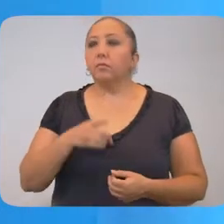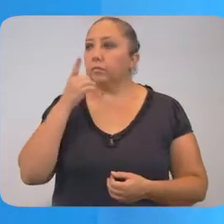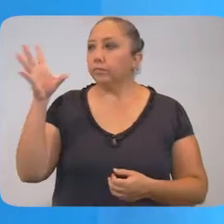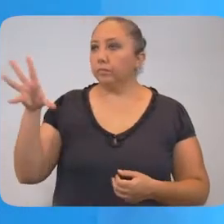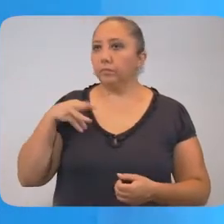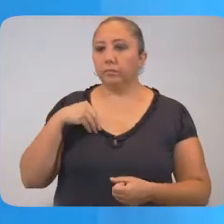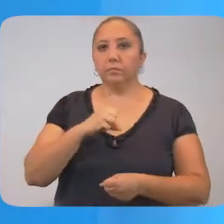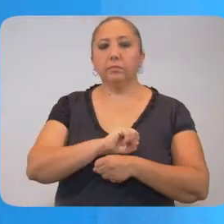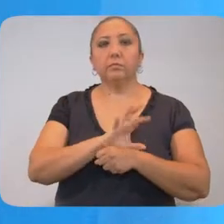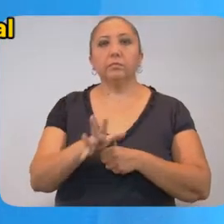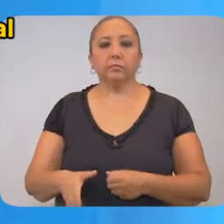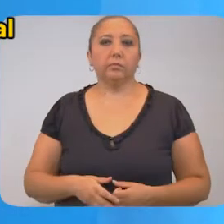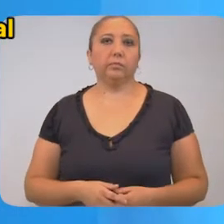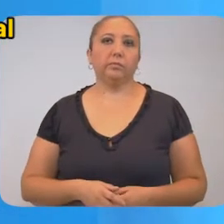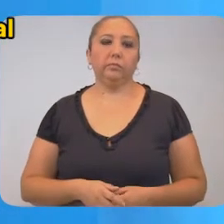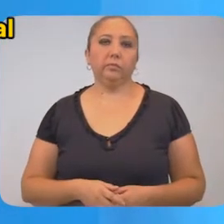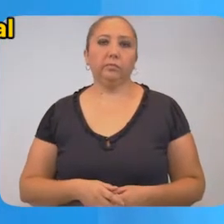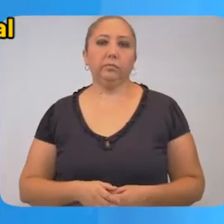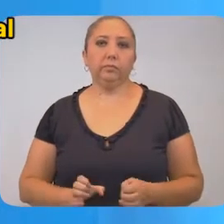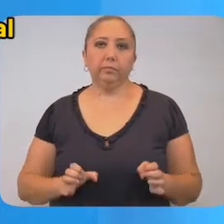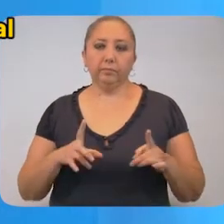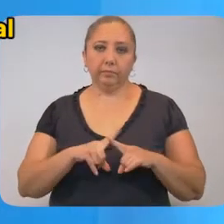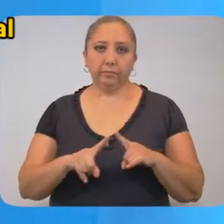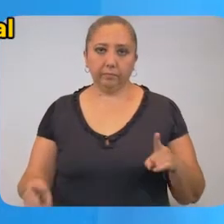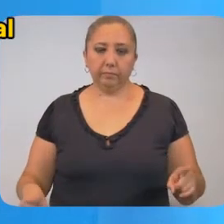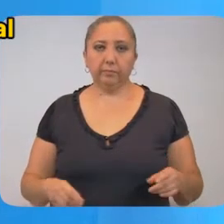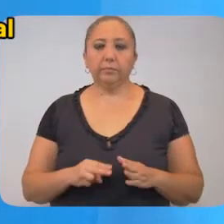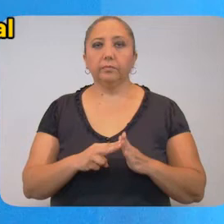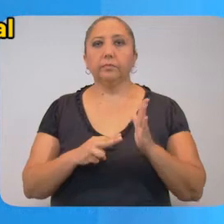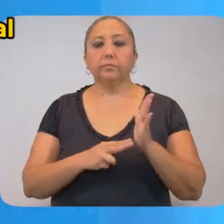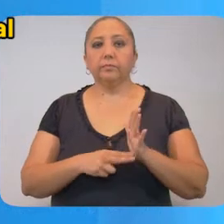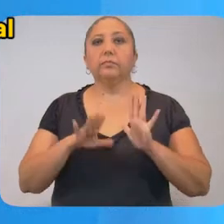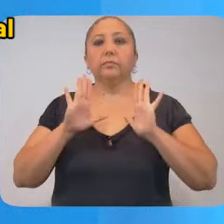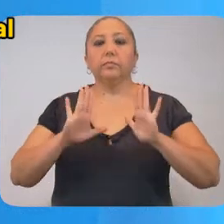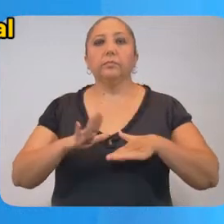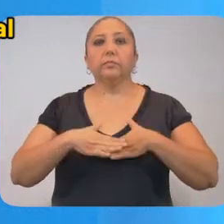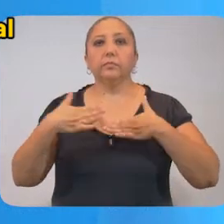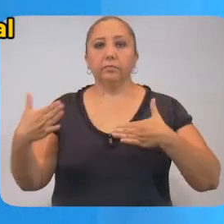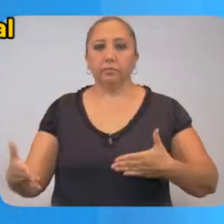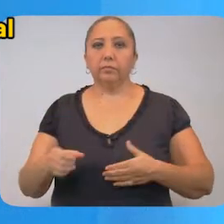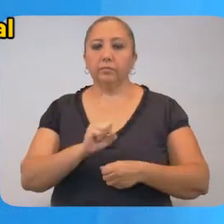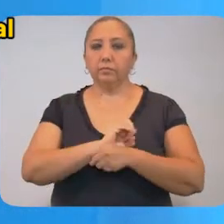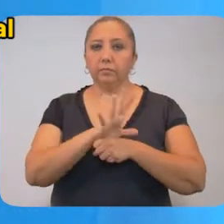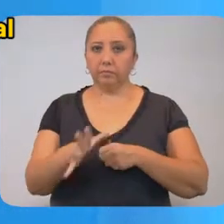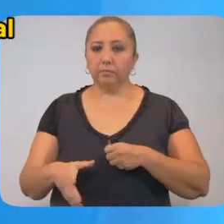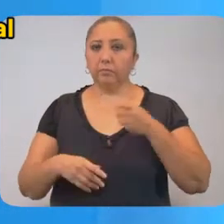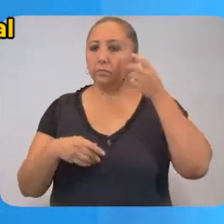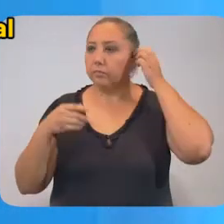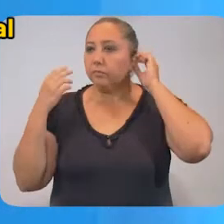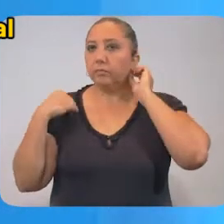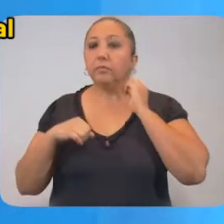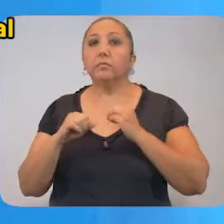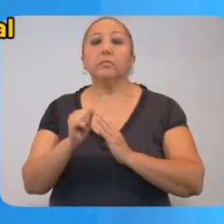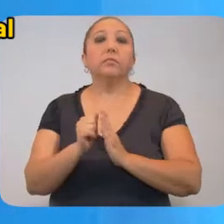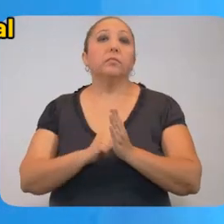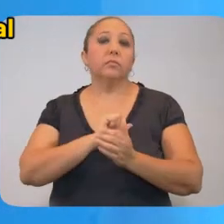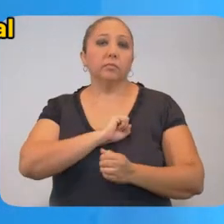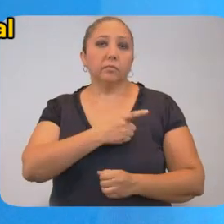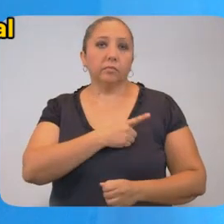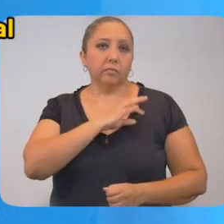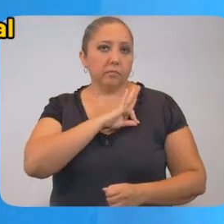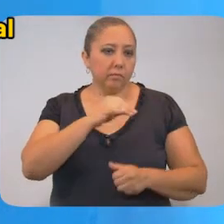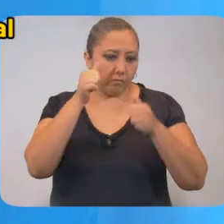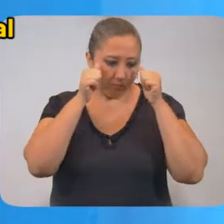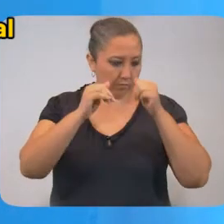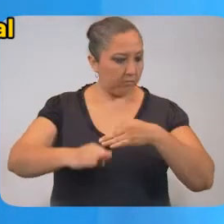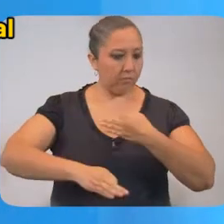por coronavirus. Se han establecido diversas medidas para frenar el avance del coronavirus y el sistema de salud pueda atender a todos